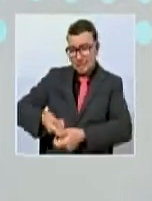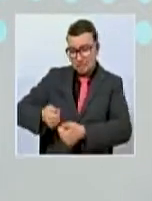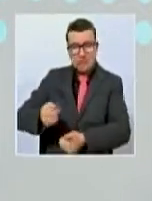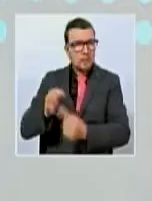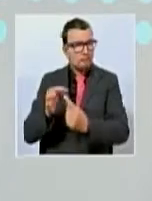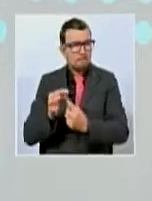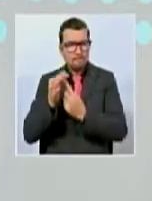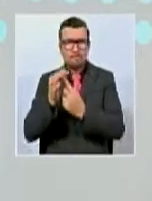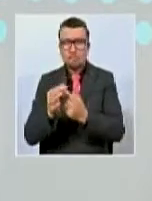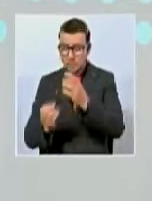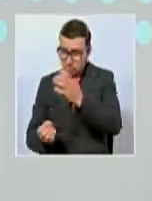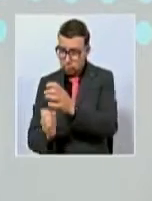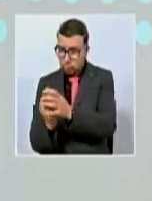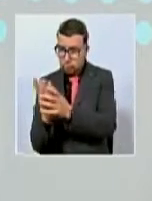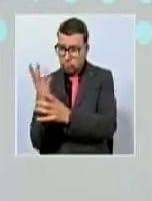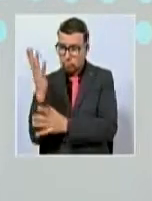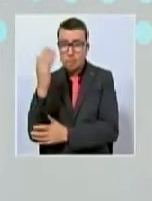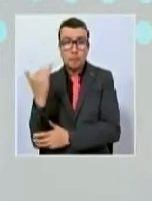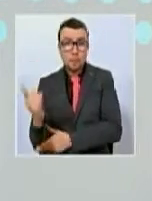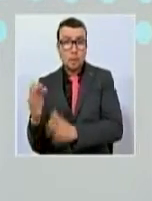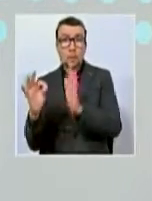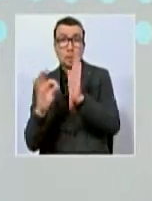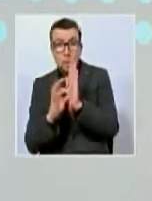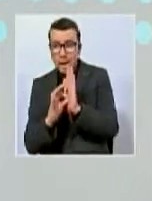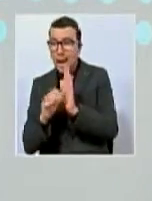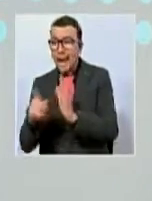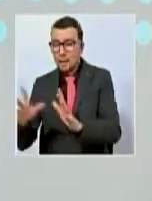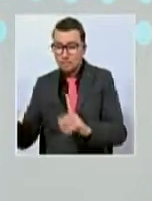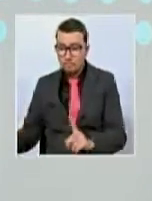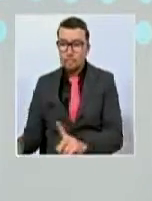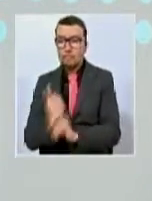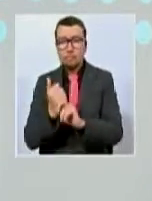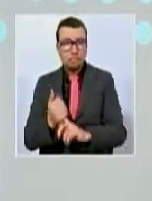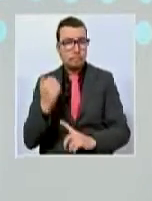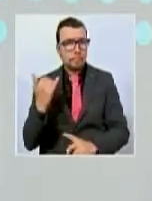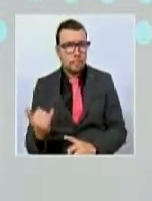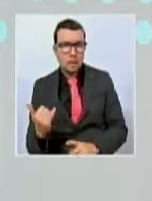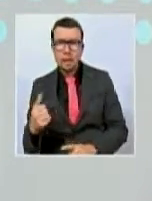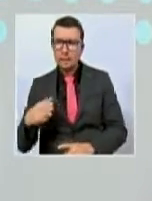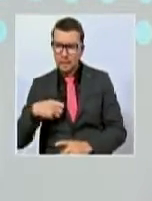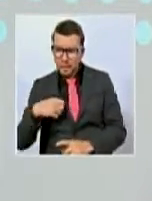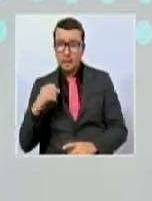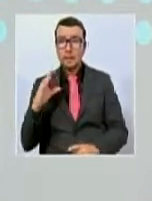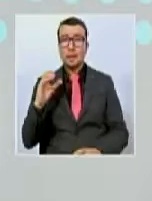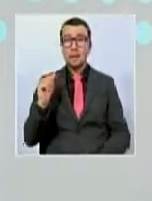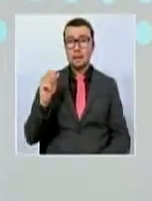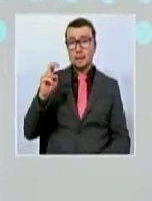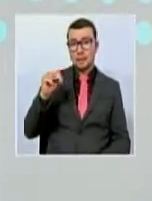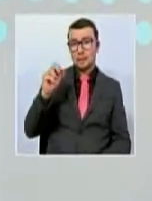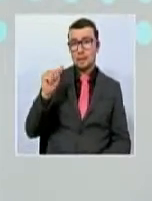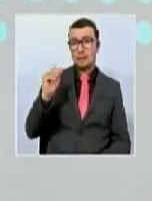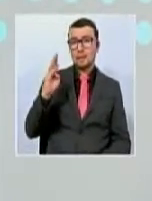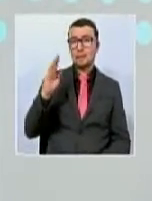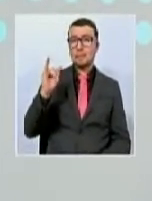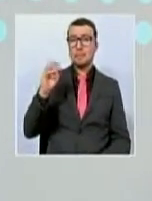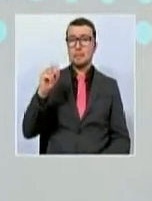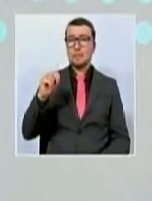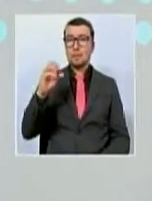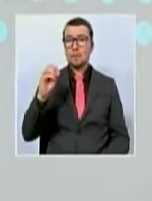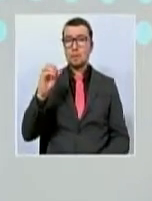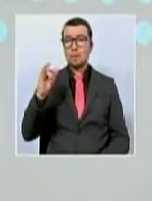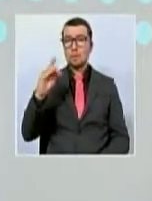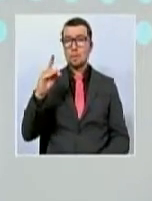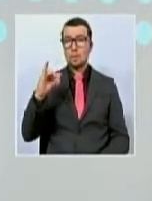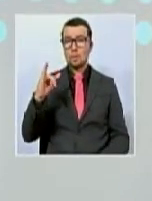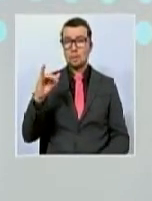específica, resulta que obtenemos una planta con ciertos cannabinoides que son interesantes ya en la parte